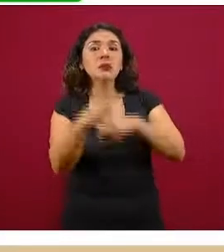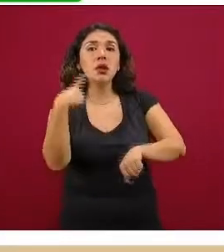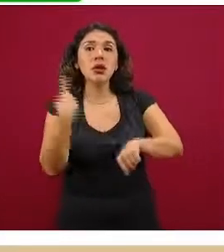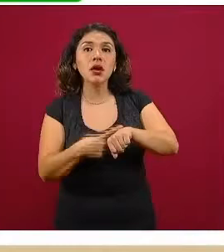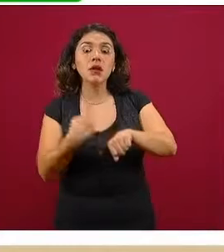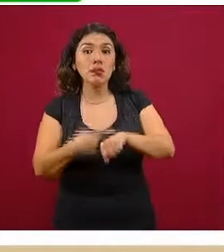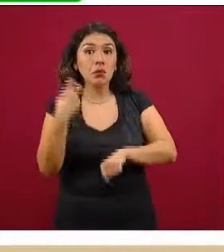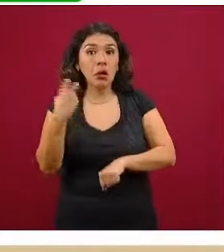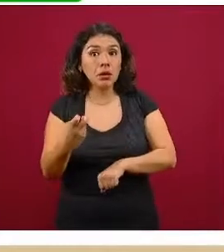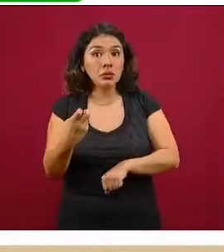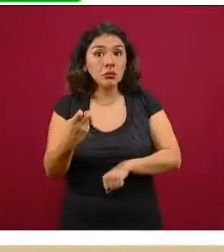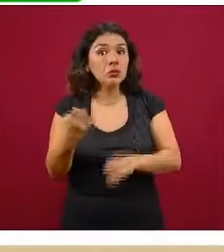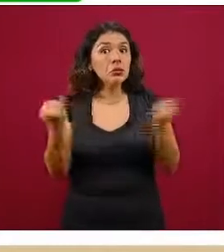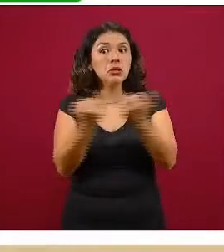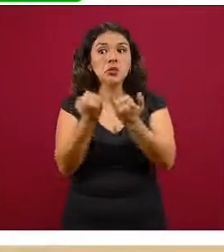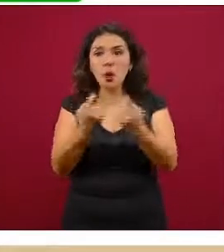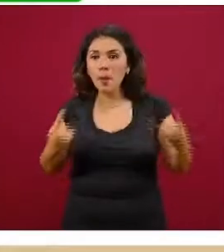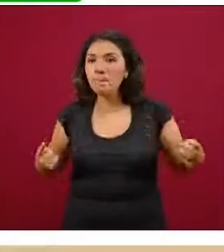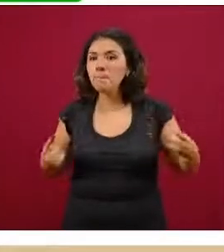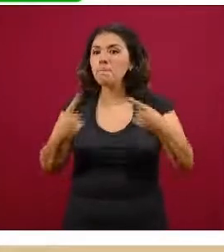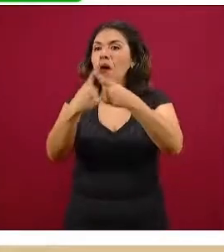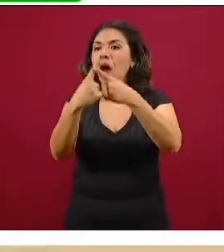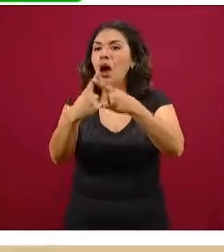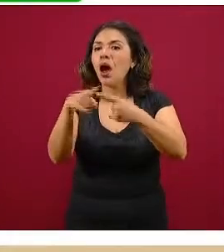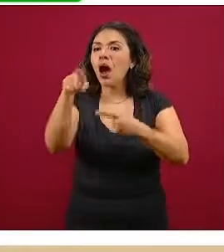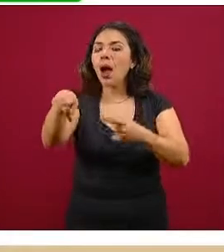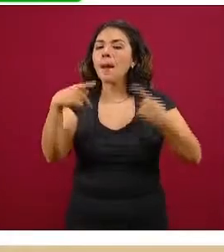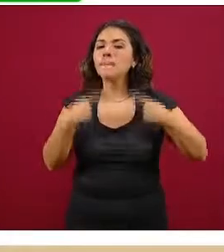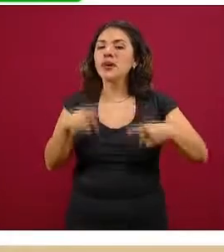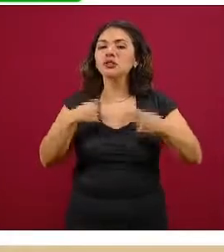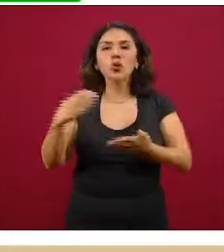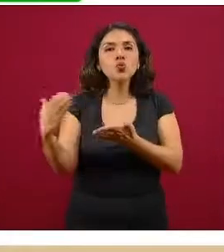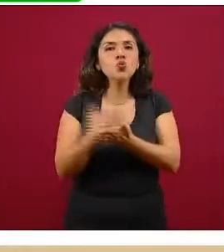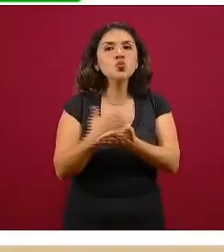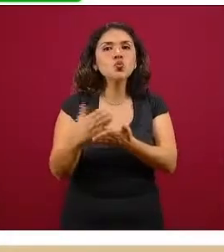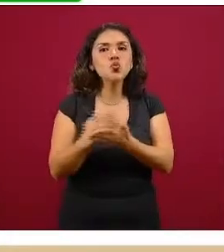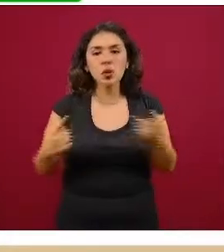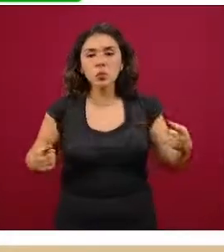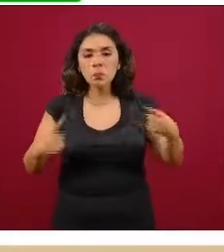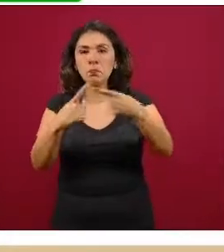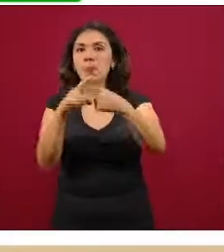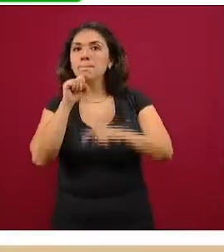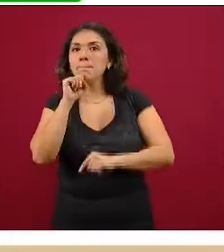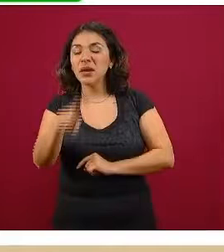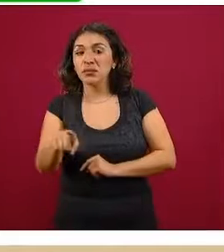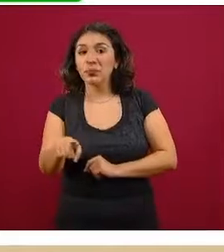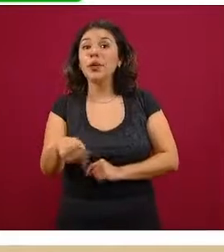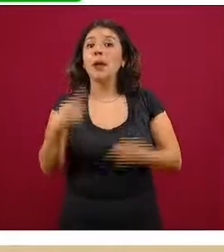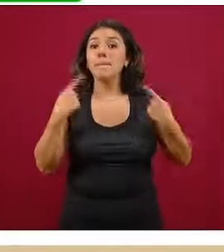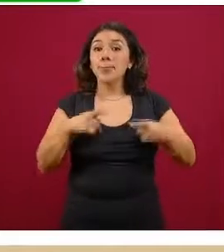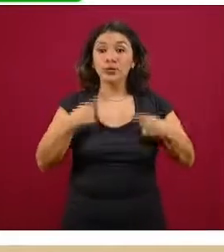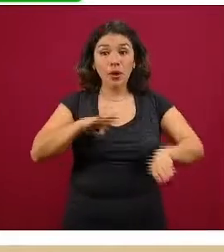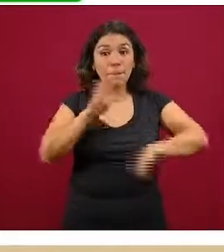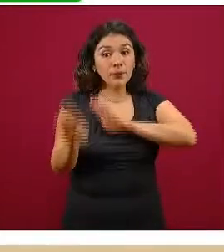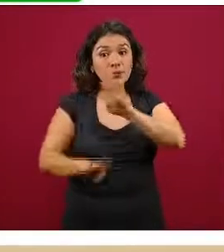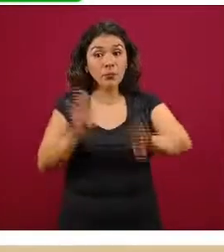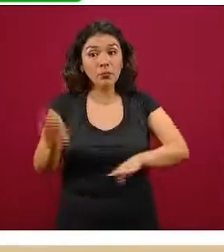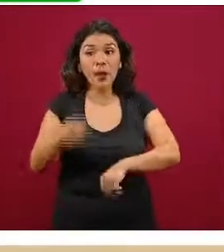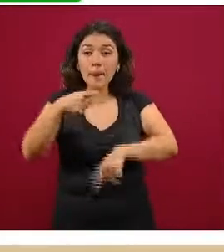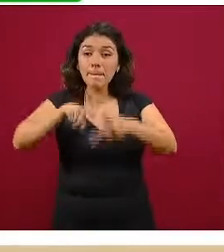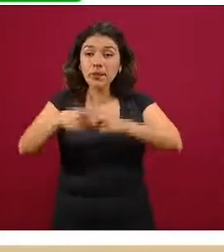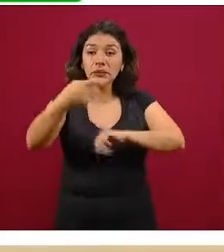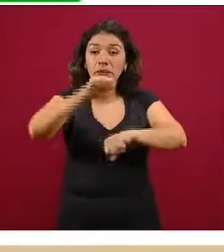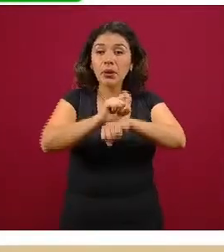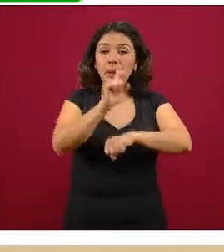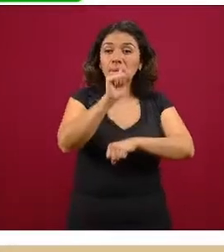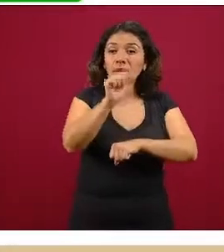inclusive cruzando con la curva de personas que se han recuperado. Las defunciones también desde la semana de 26, ya con